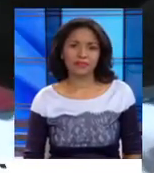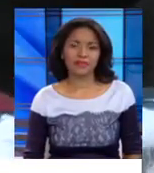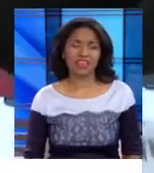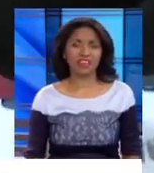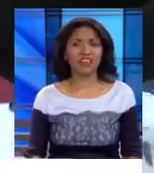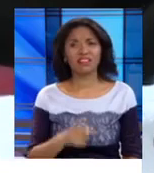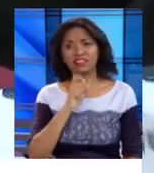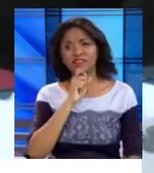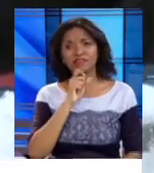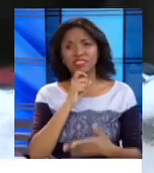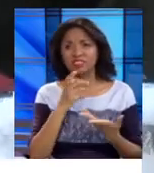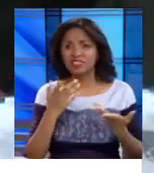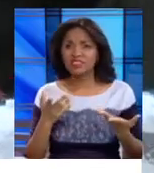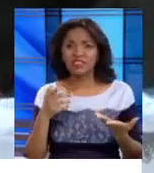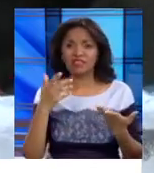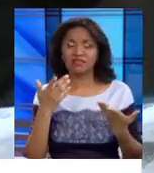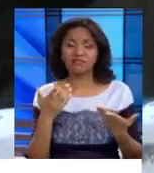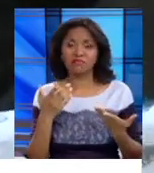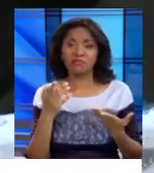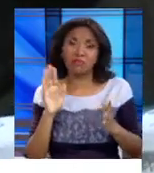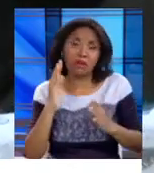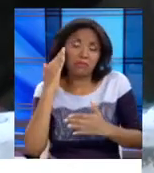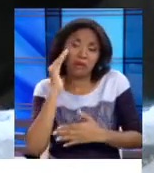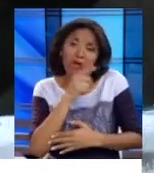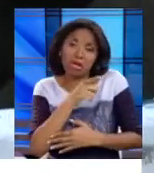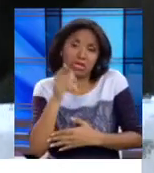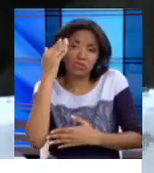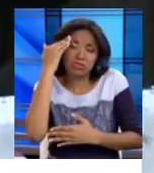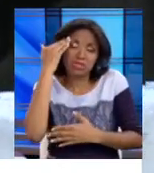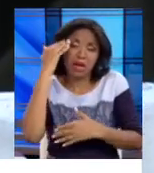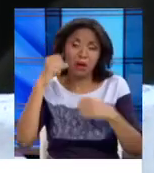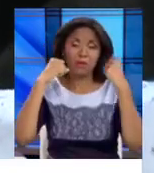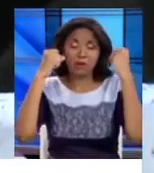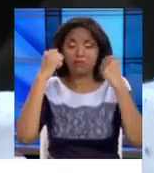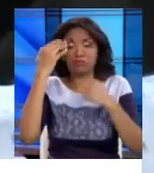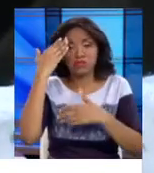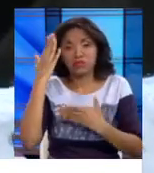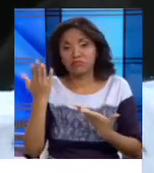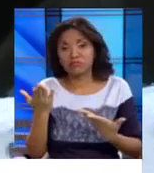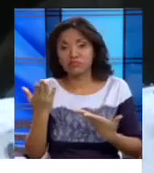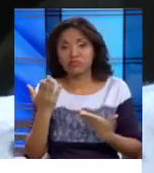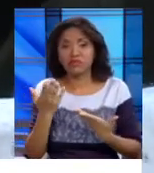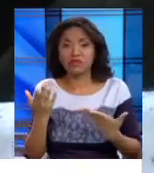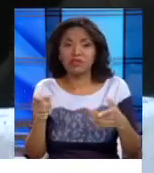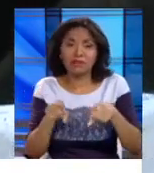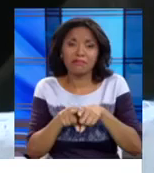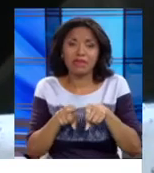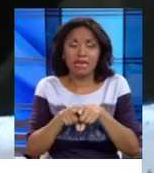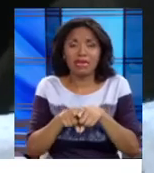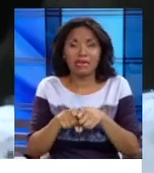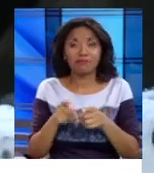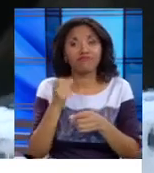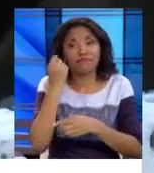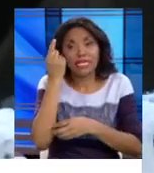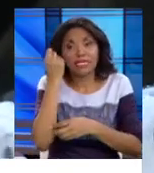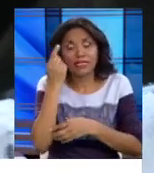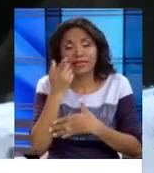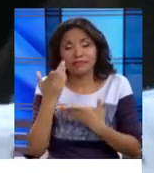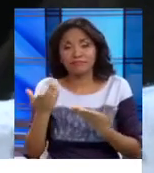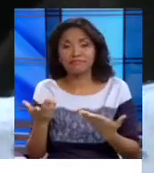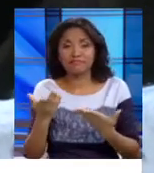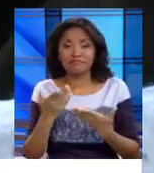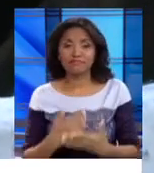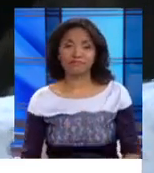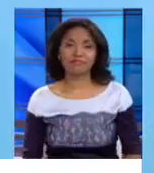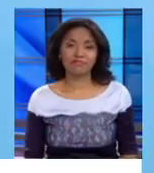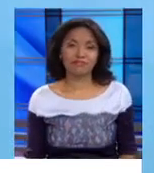pero igual ellos saben el motivo que por lo que lo están haciendo, ¿verdad? Entonces tenemos que comprender todos de que es para bien de todos